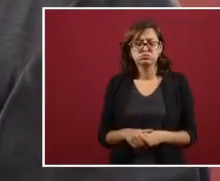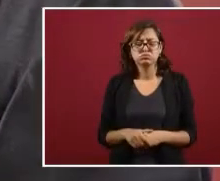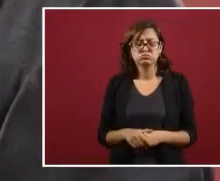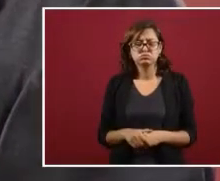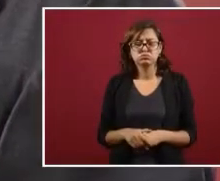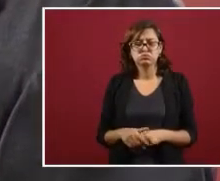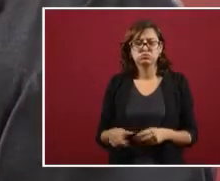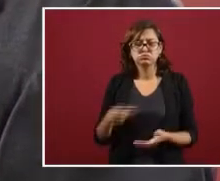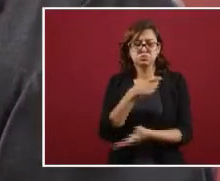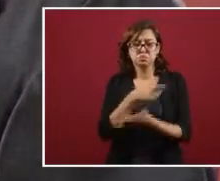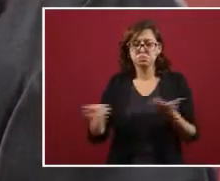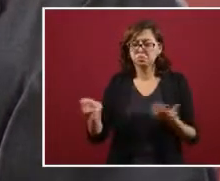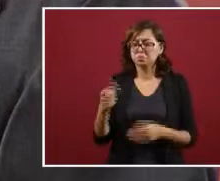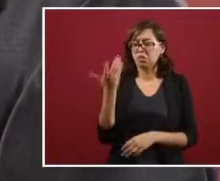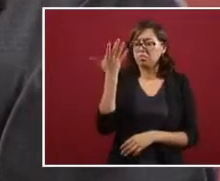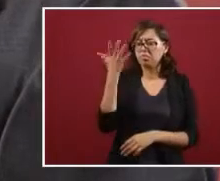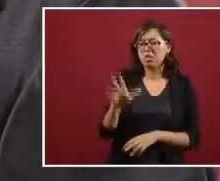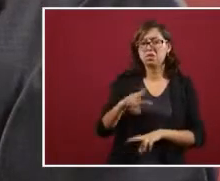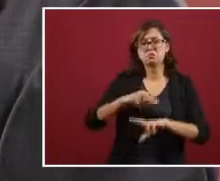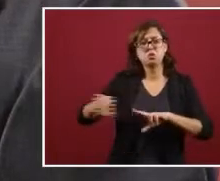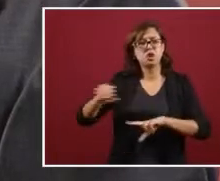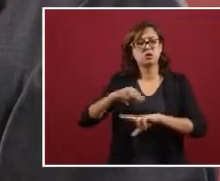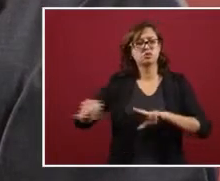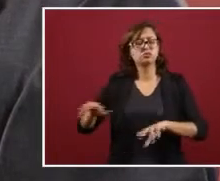compramos 10 boletos.